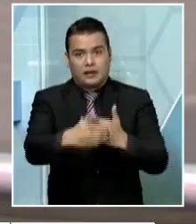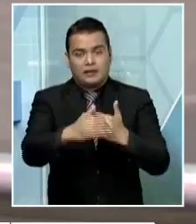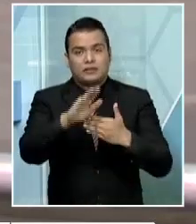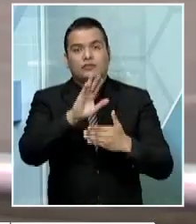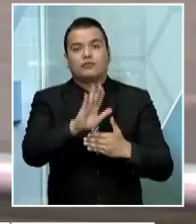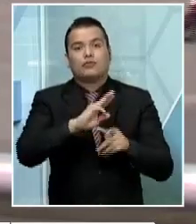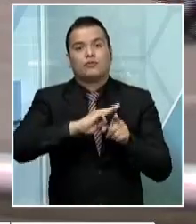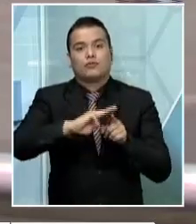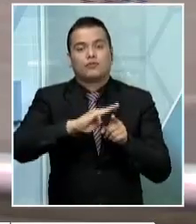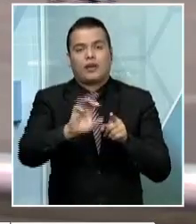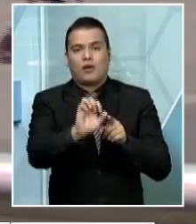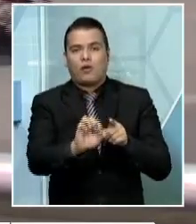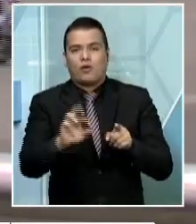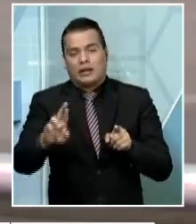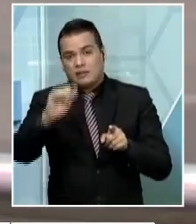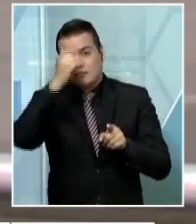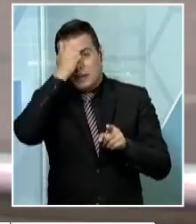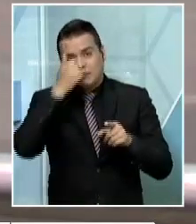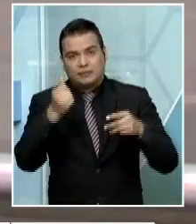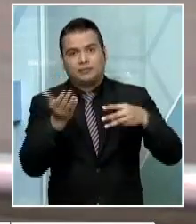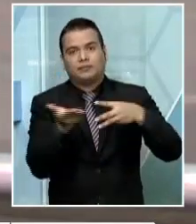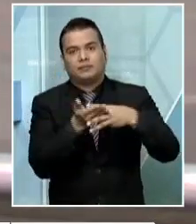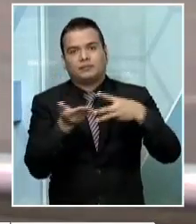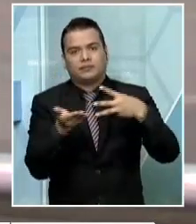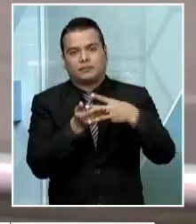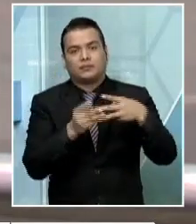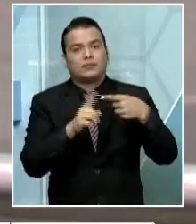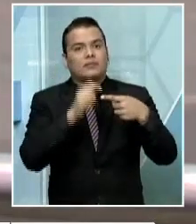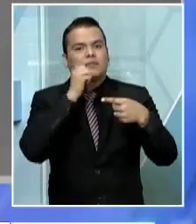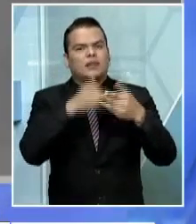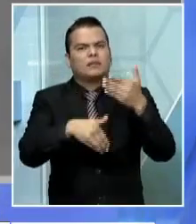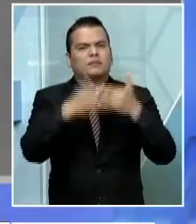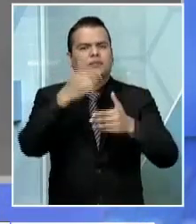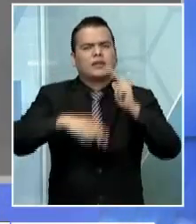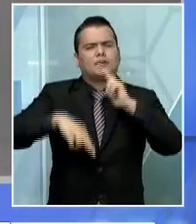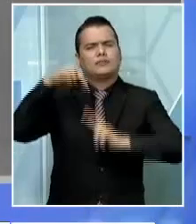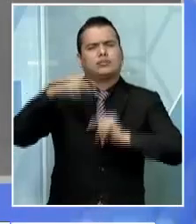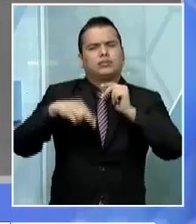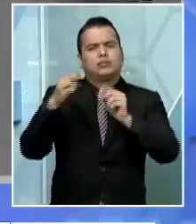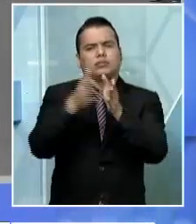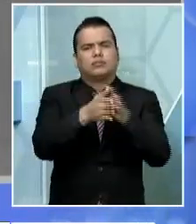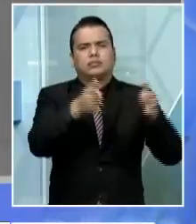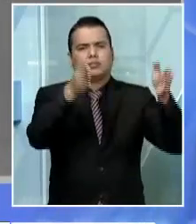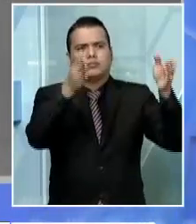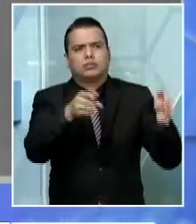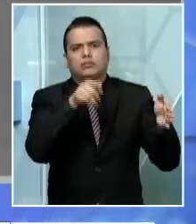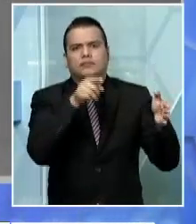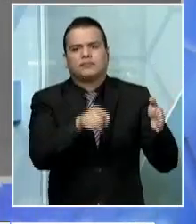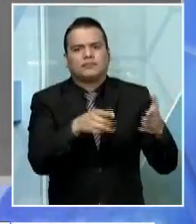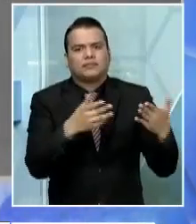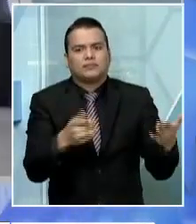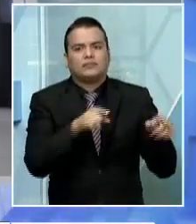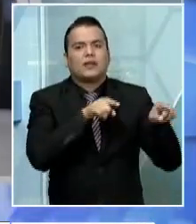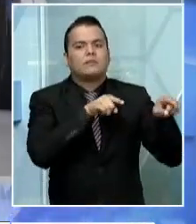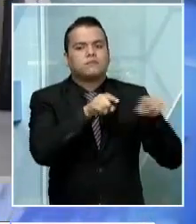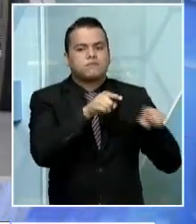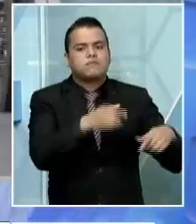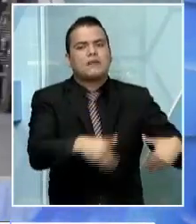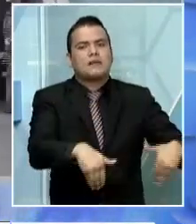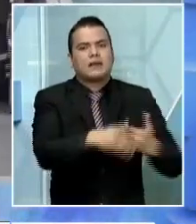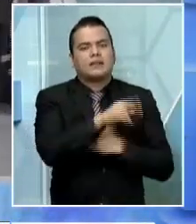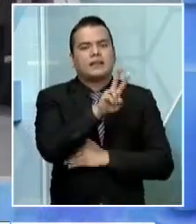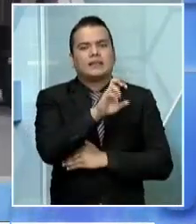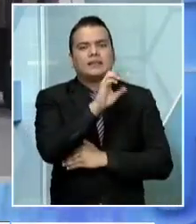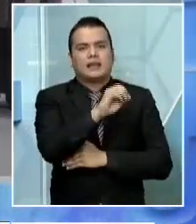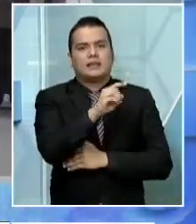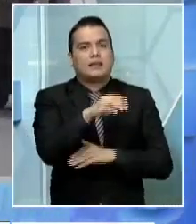Mío comprenden tres tramos. A partir de mañana comenzará la construcción del tramo 1, por lo que se van a realizar varios cierres viales que